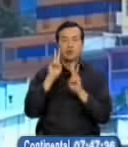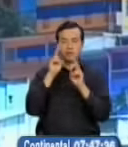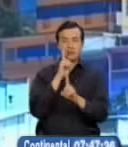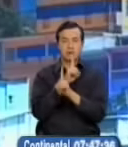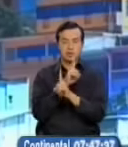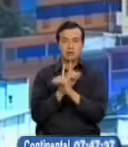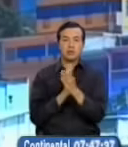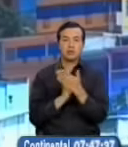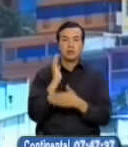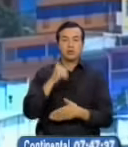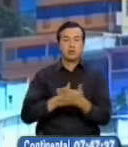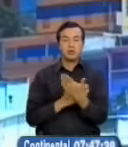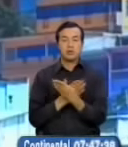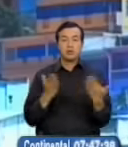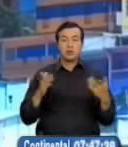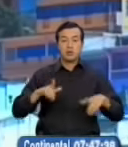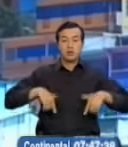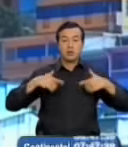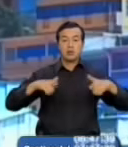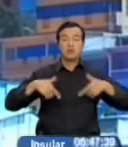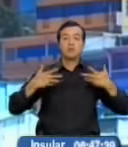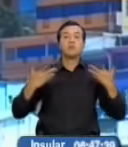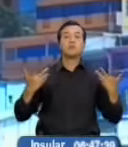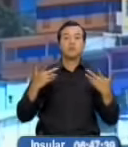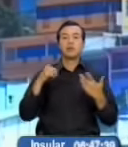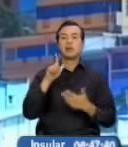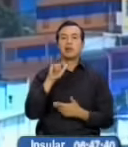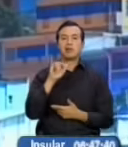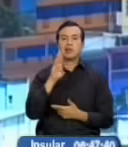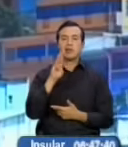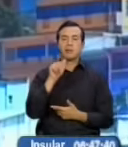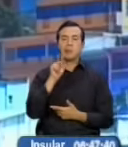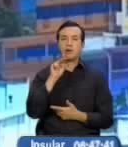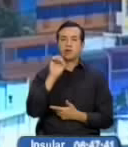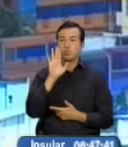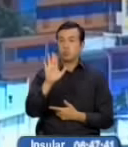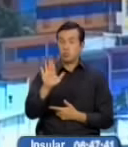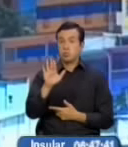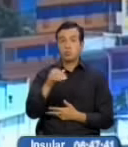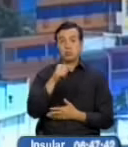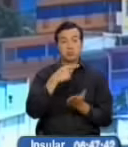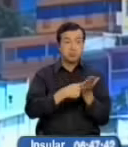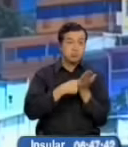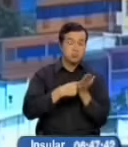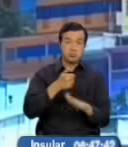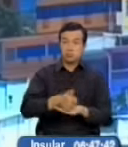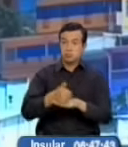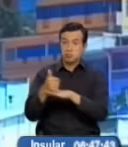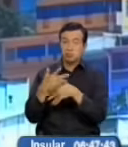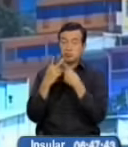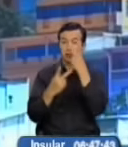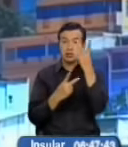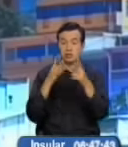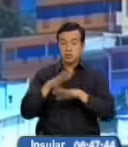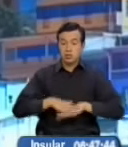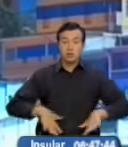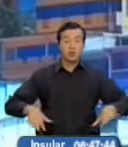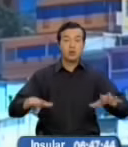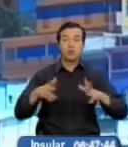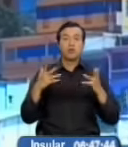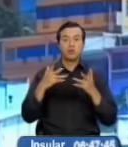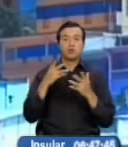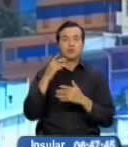y accesibilidad, Lenín Moreno, estará en Líbano. Moreno mantendrá varias reuniones con autoridades y además visitará un campo de